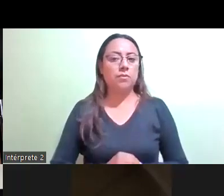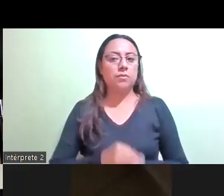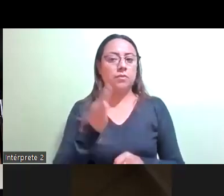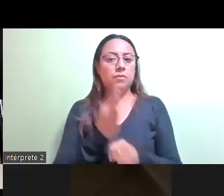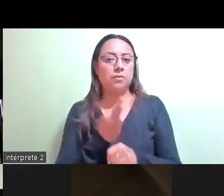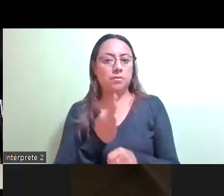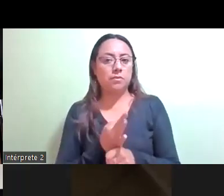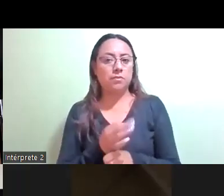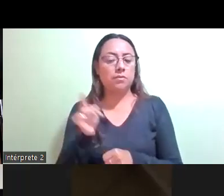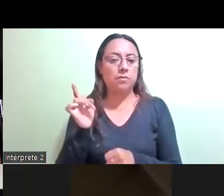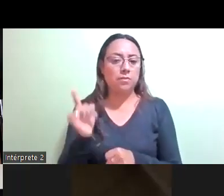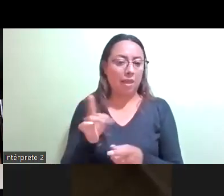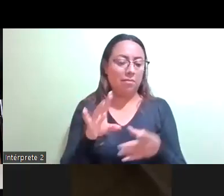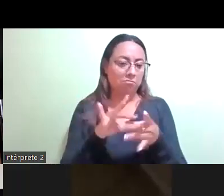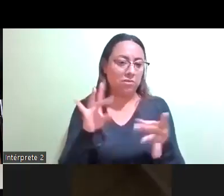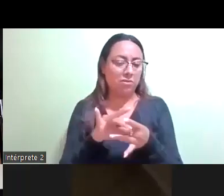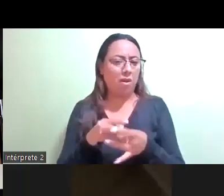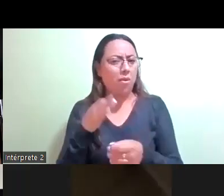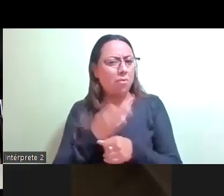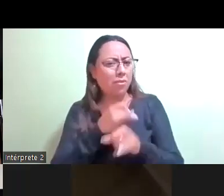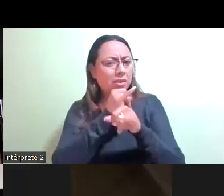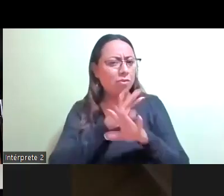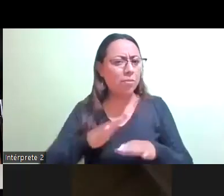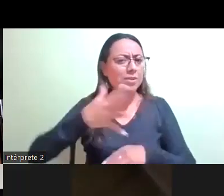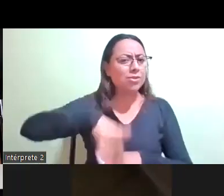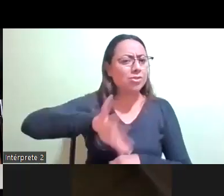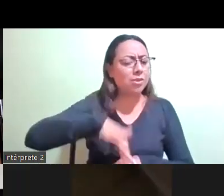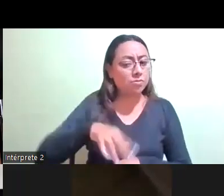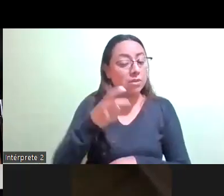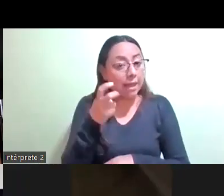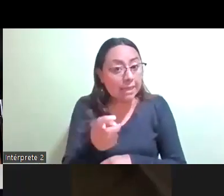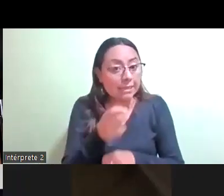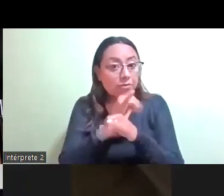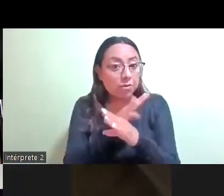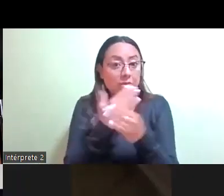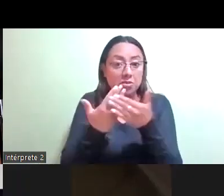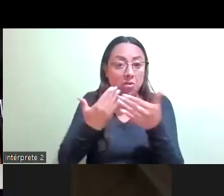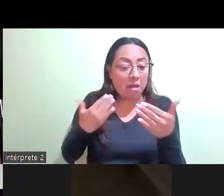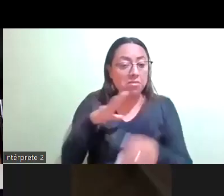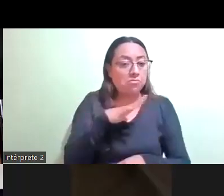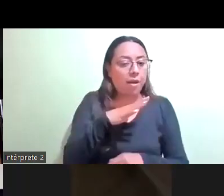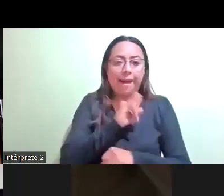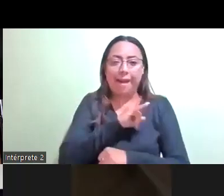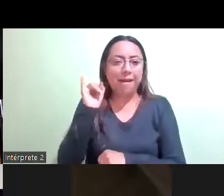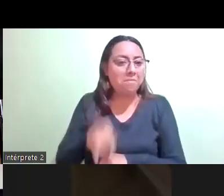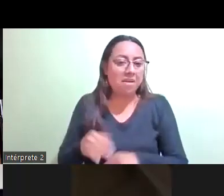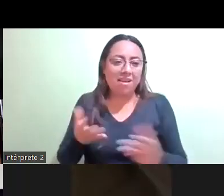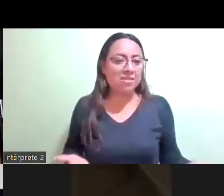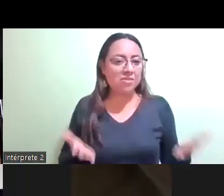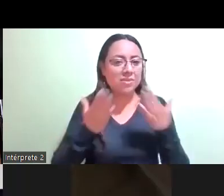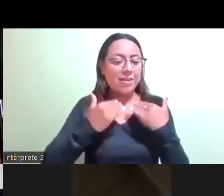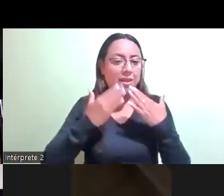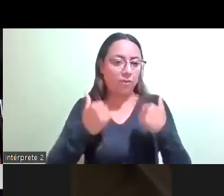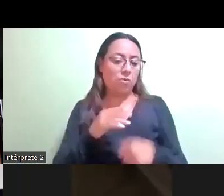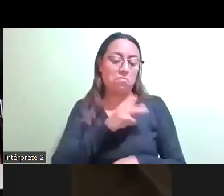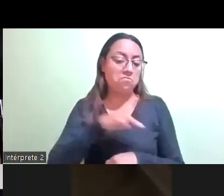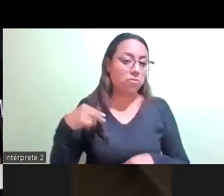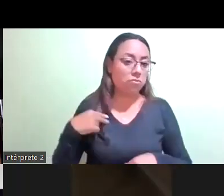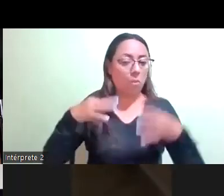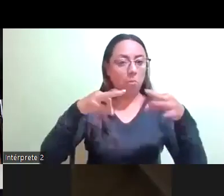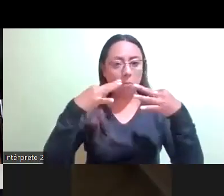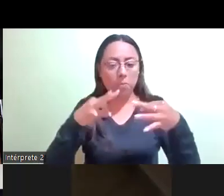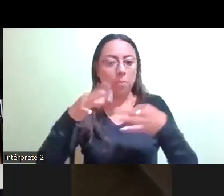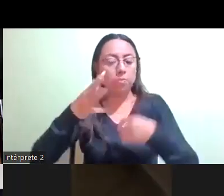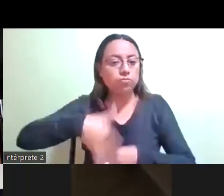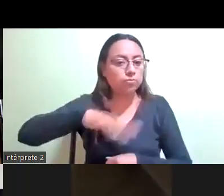nunca existió. Por eso, digo, nosotros, con la salvedad de no saber del documento, hemos buscado, dejando